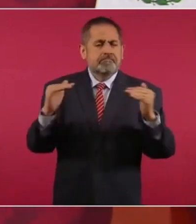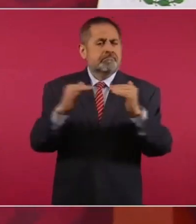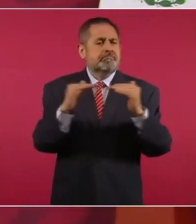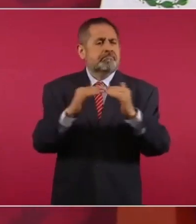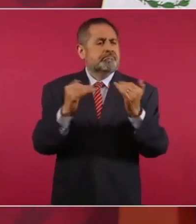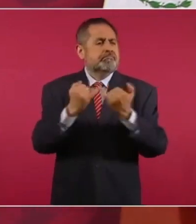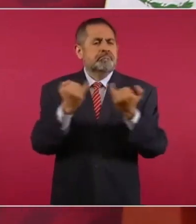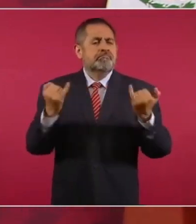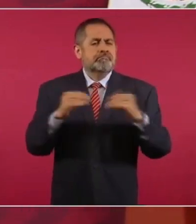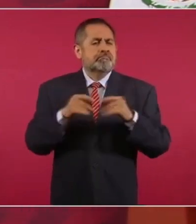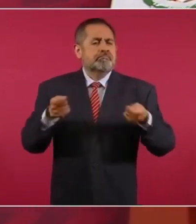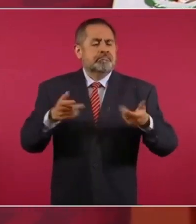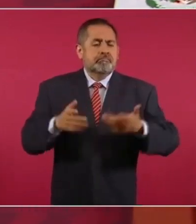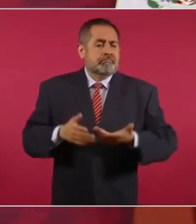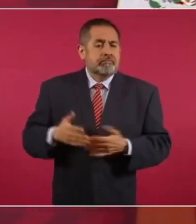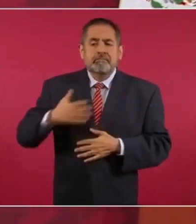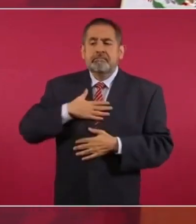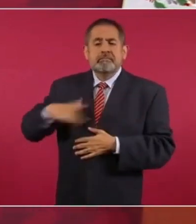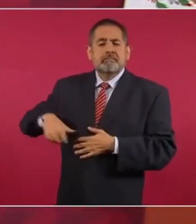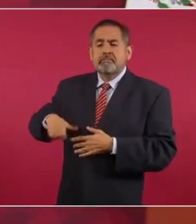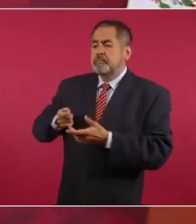No tiene por qué el Estado